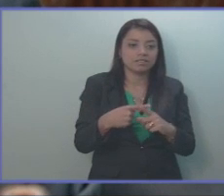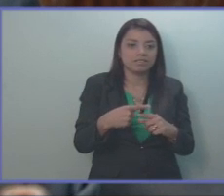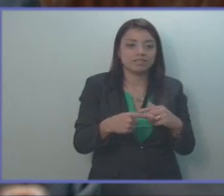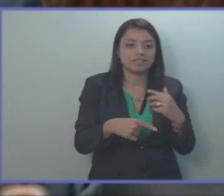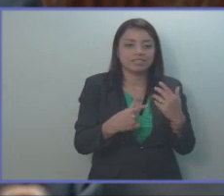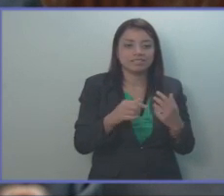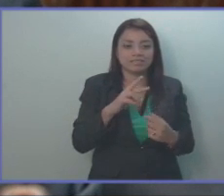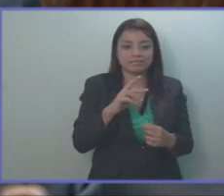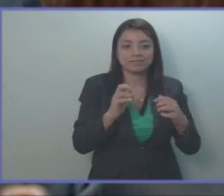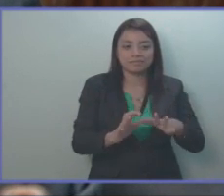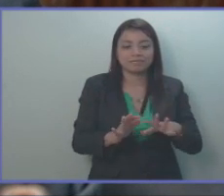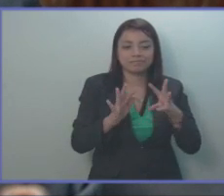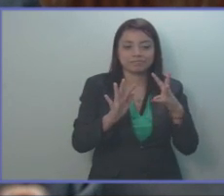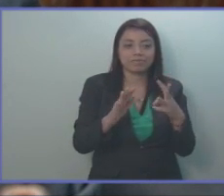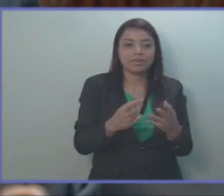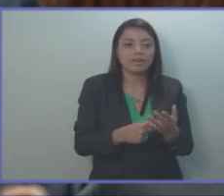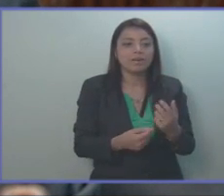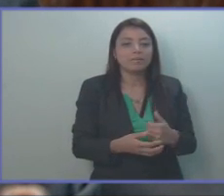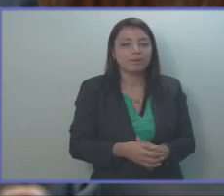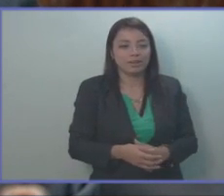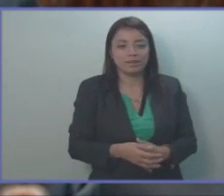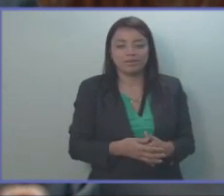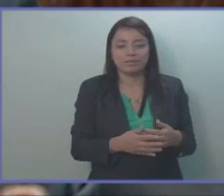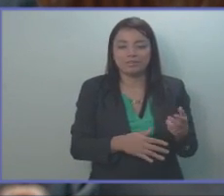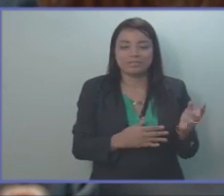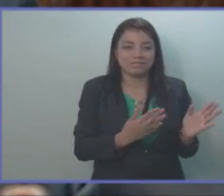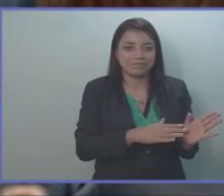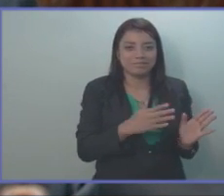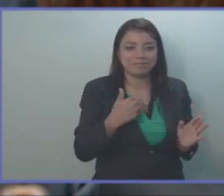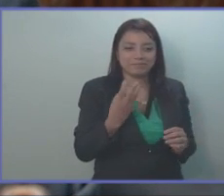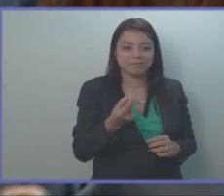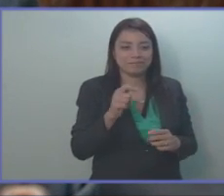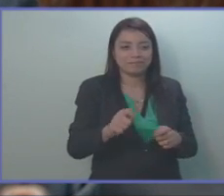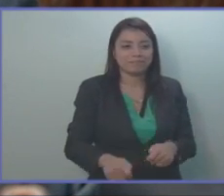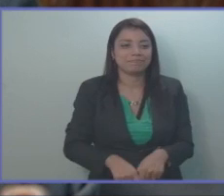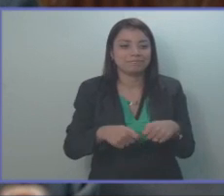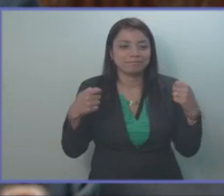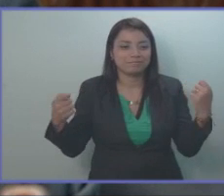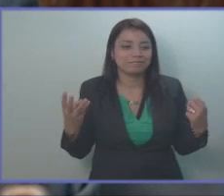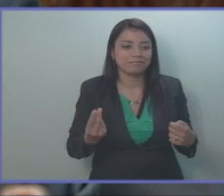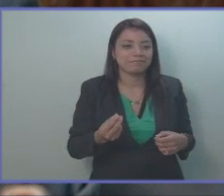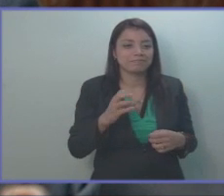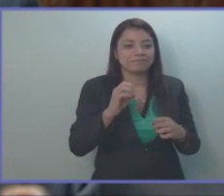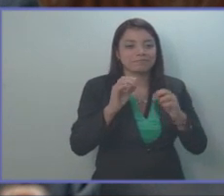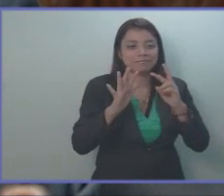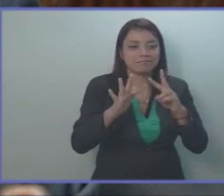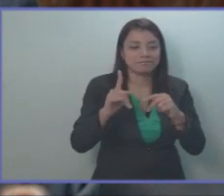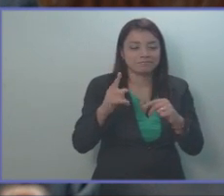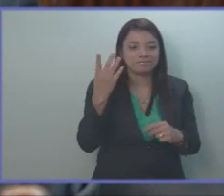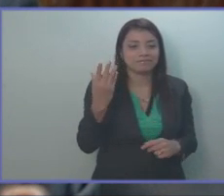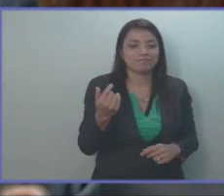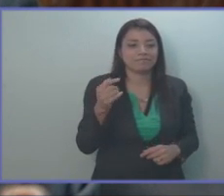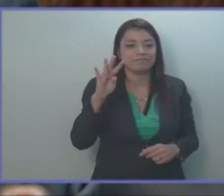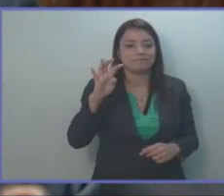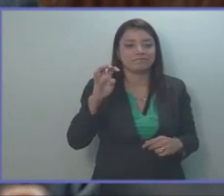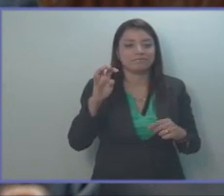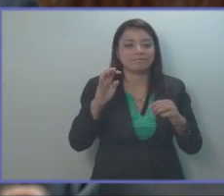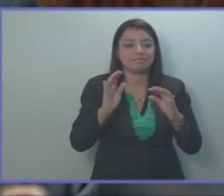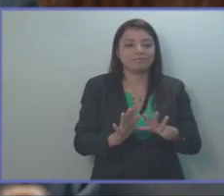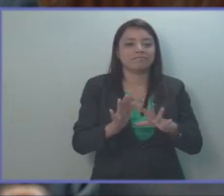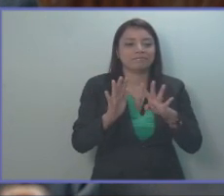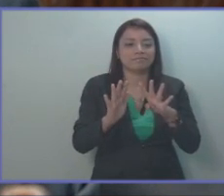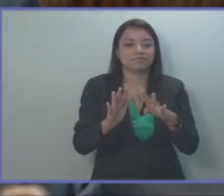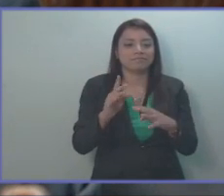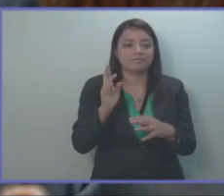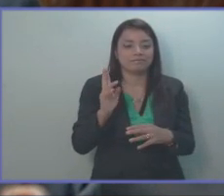2018, publicado en el diario oficial número 71, tomo 419 del 19 del mismo mes y